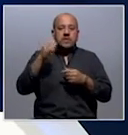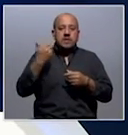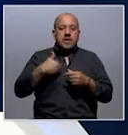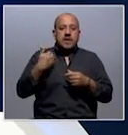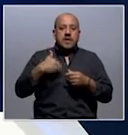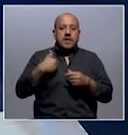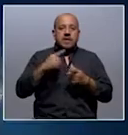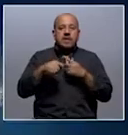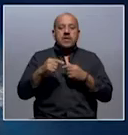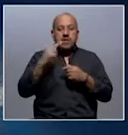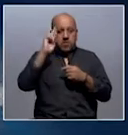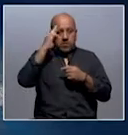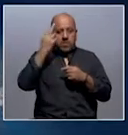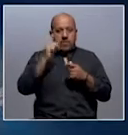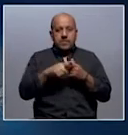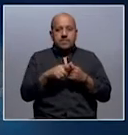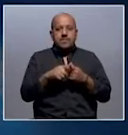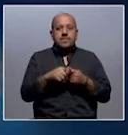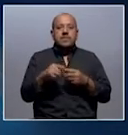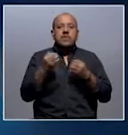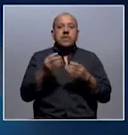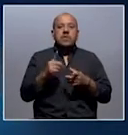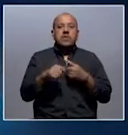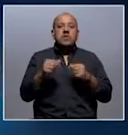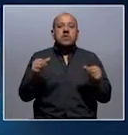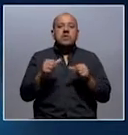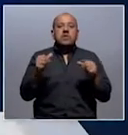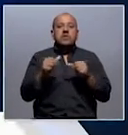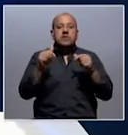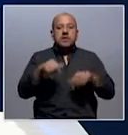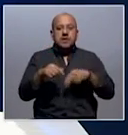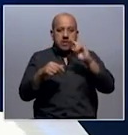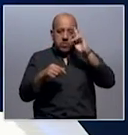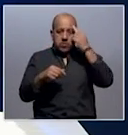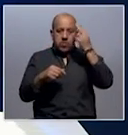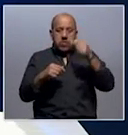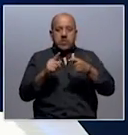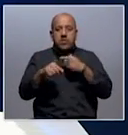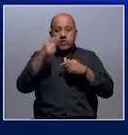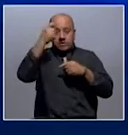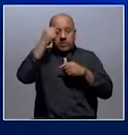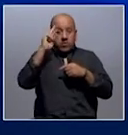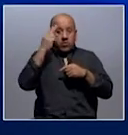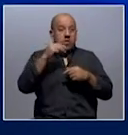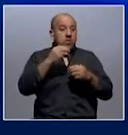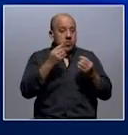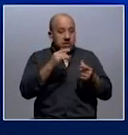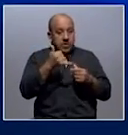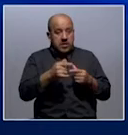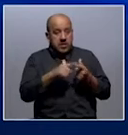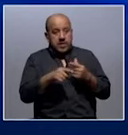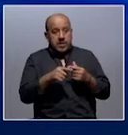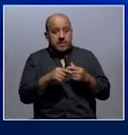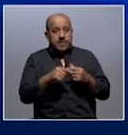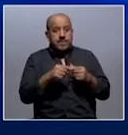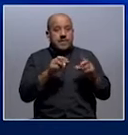esté uruguaya y por eso es que se realiza en uruguay y con los científicos uruguayos con el impacto que más tiene por la incidencia que